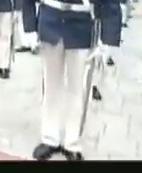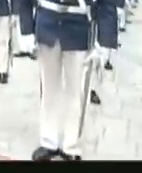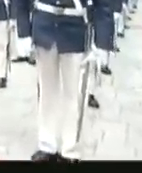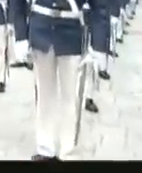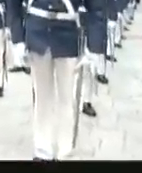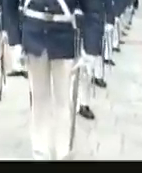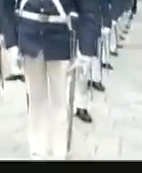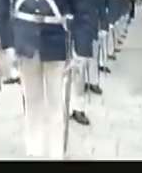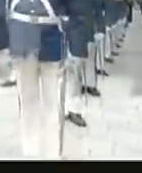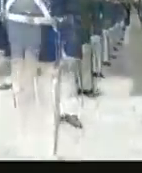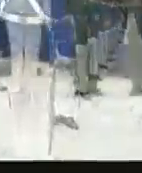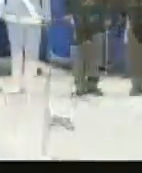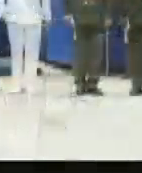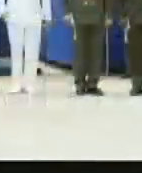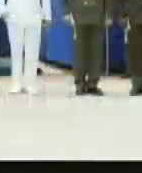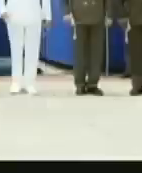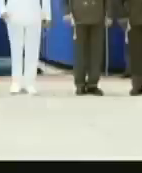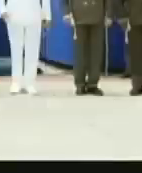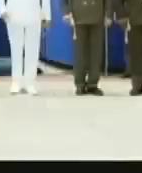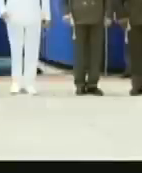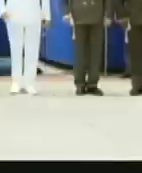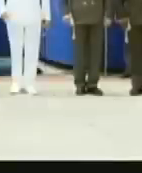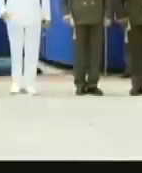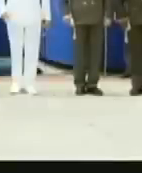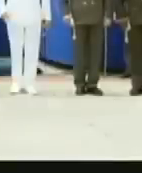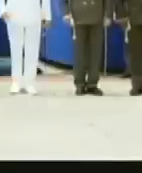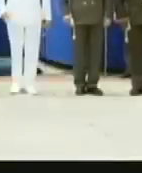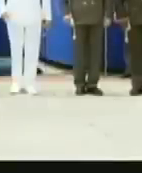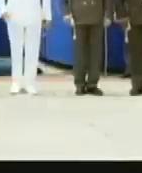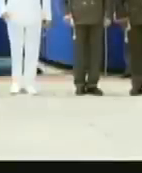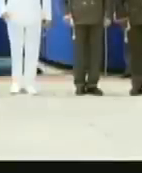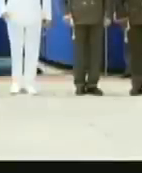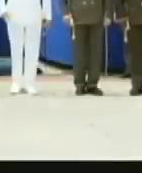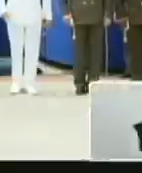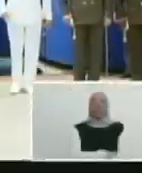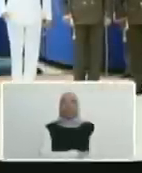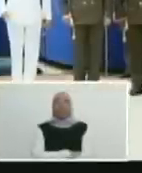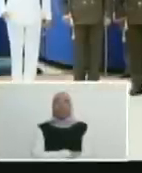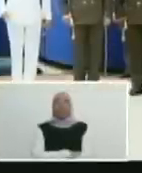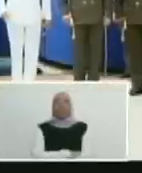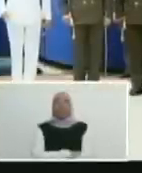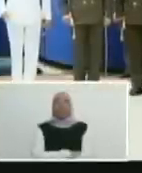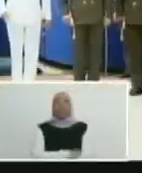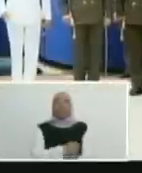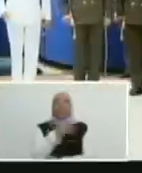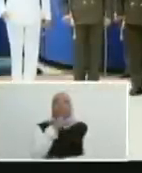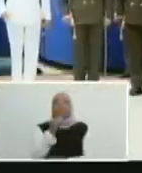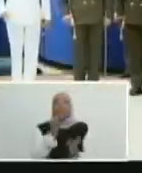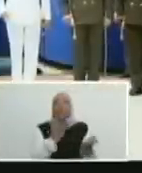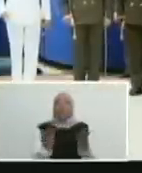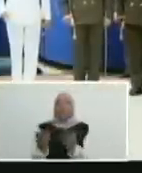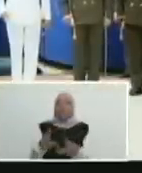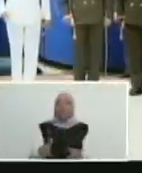Mi comandante en jefe, solicito su autorización para pasar a formación. Adelante.